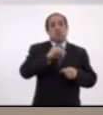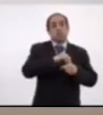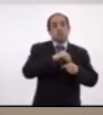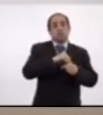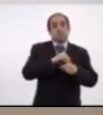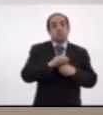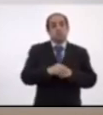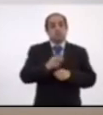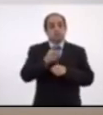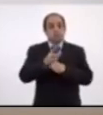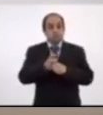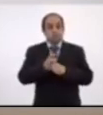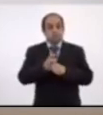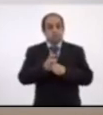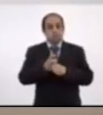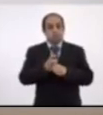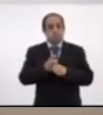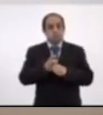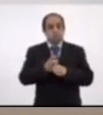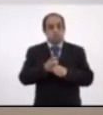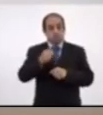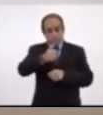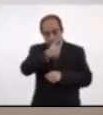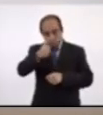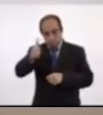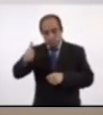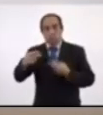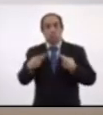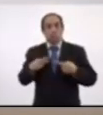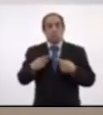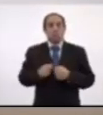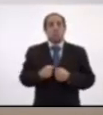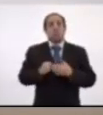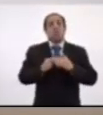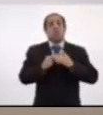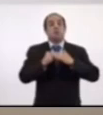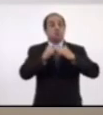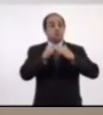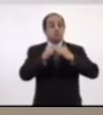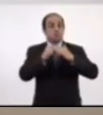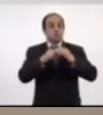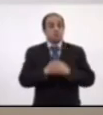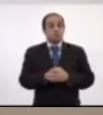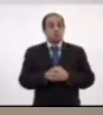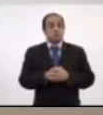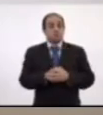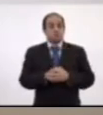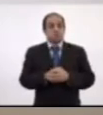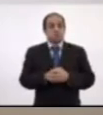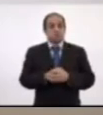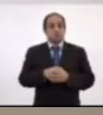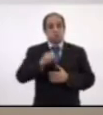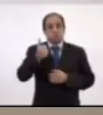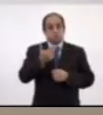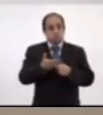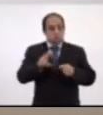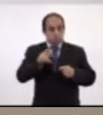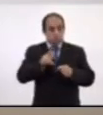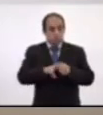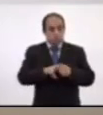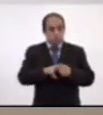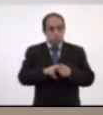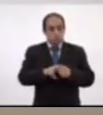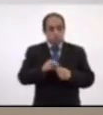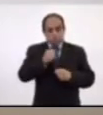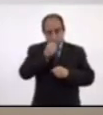una invitación a cada persona, y se están reforzando el resto de hospitales de